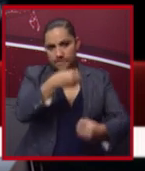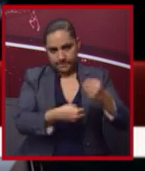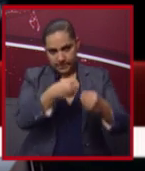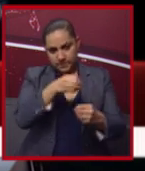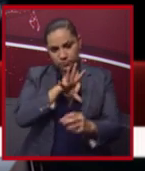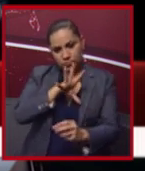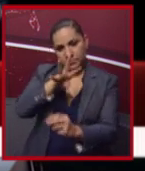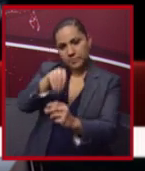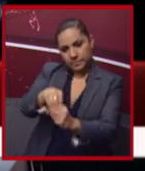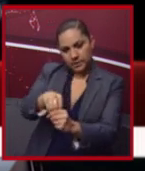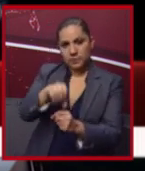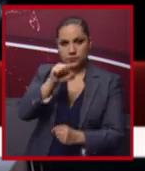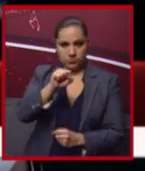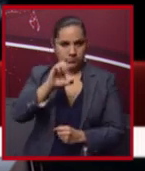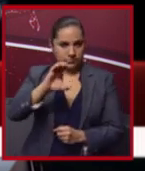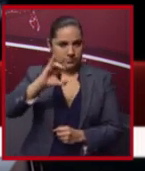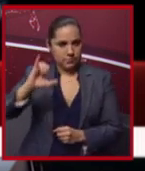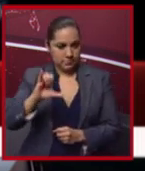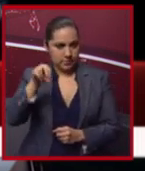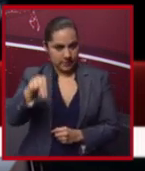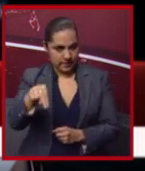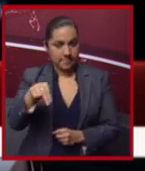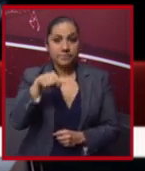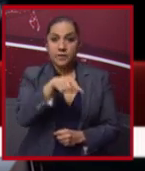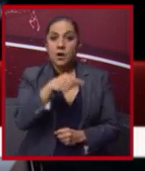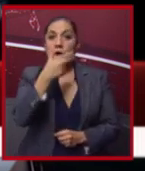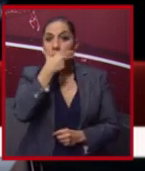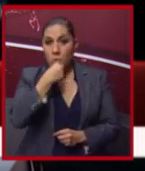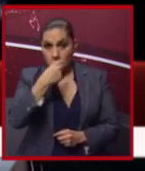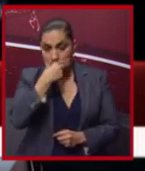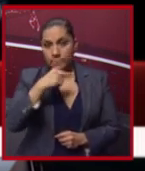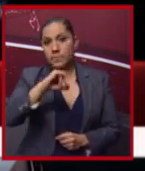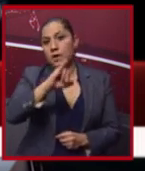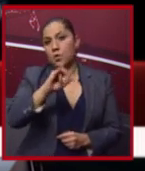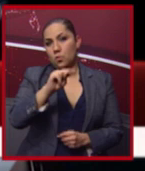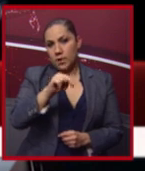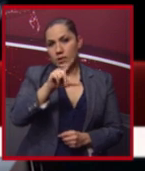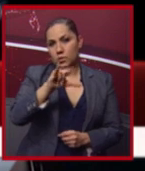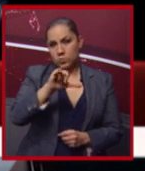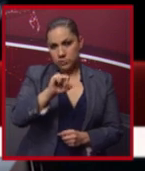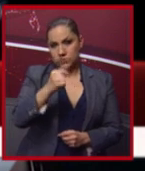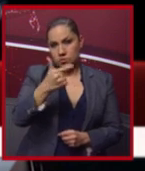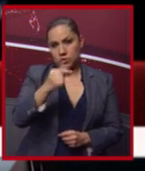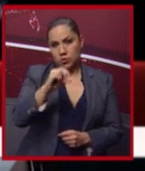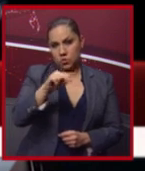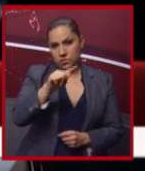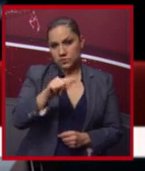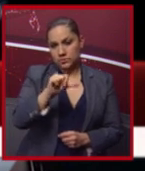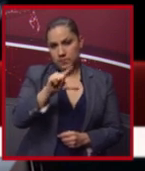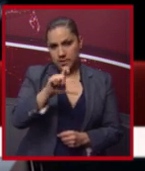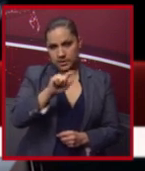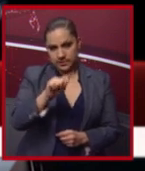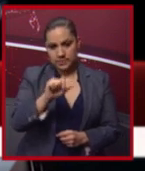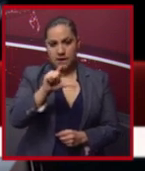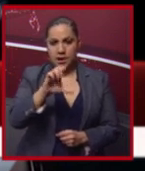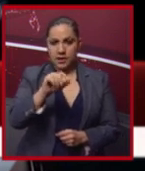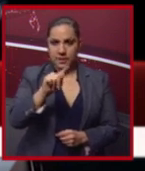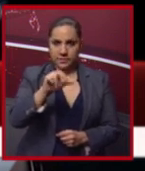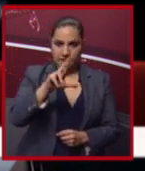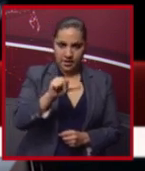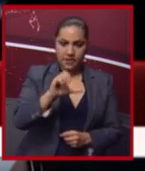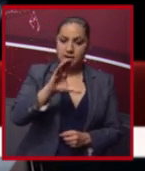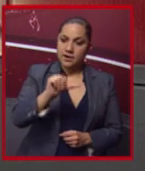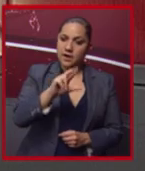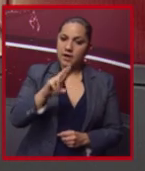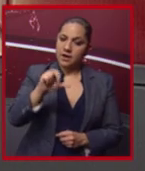Corte de Justicia de la Nación al ciudadano Juan Luis González Alcántara Carrancá.